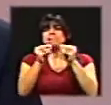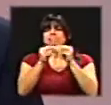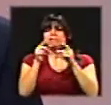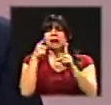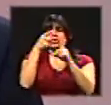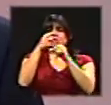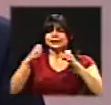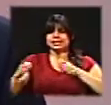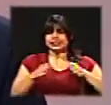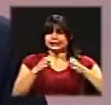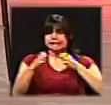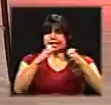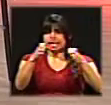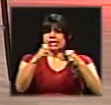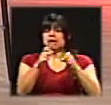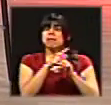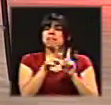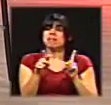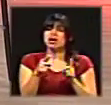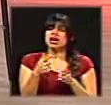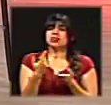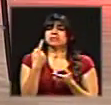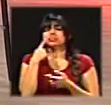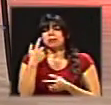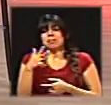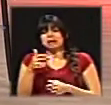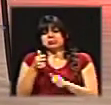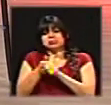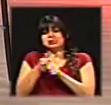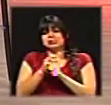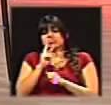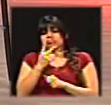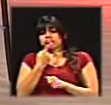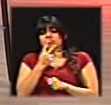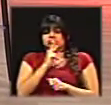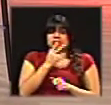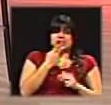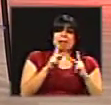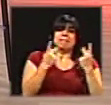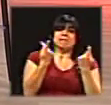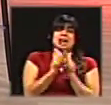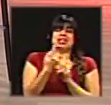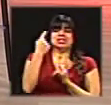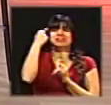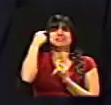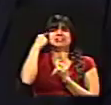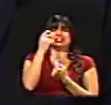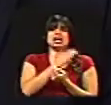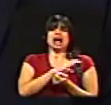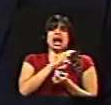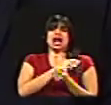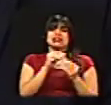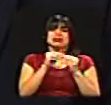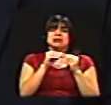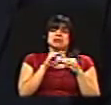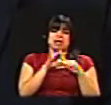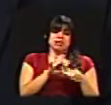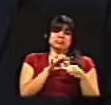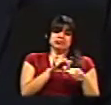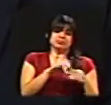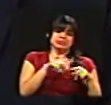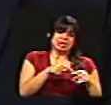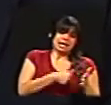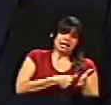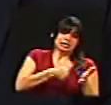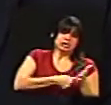estratégica, pero me temo que las propias contradicciones internas del partido lo está haciendo pensar en elementos de carácter electoral